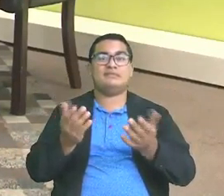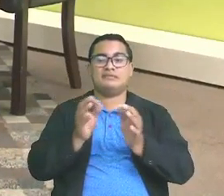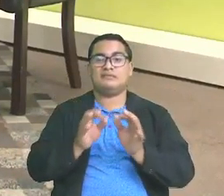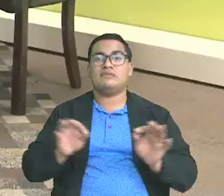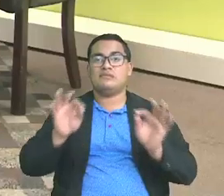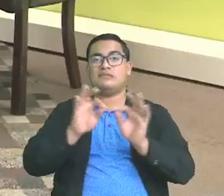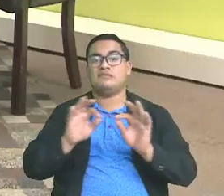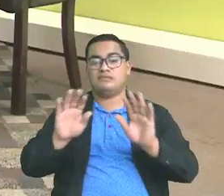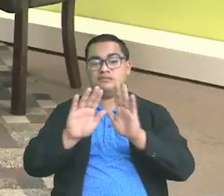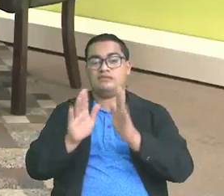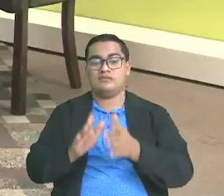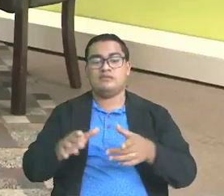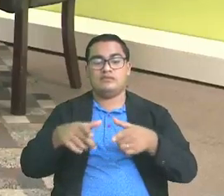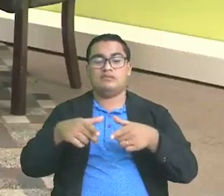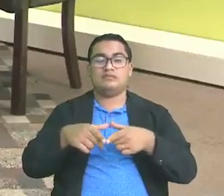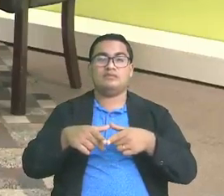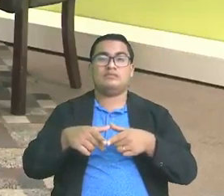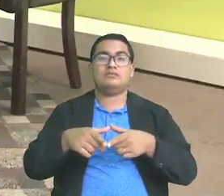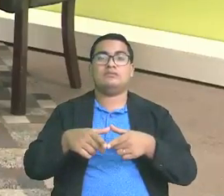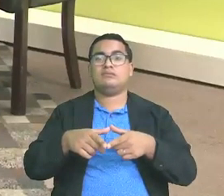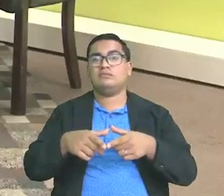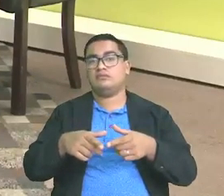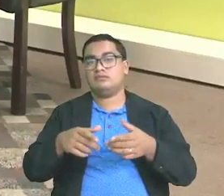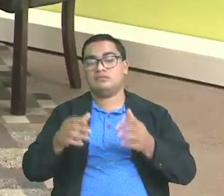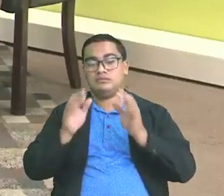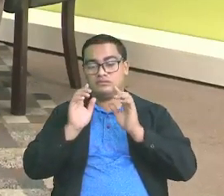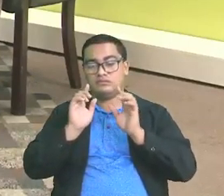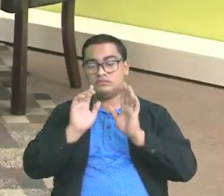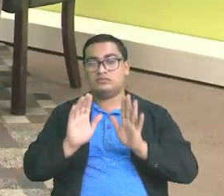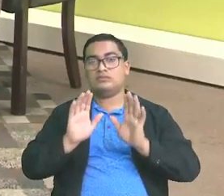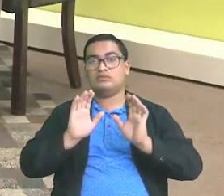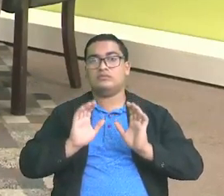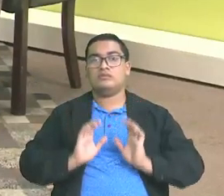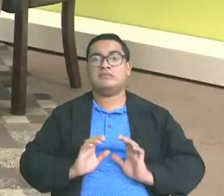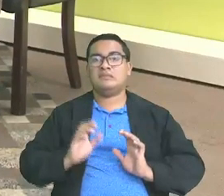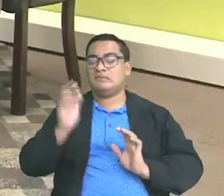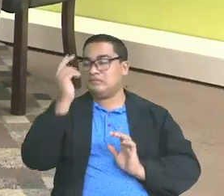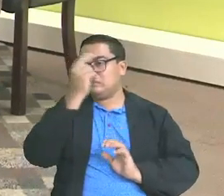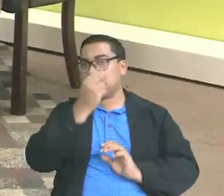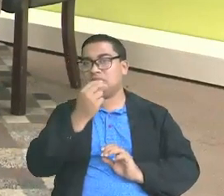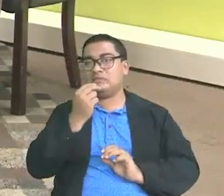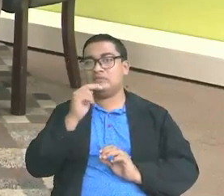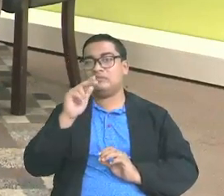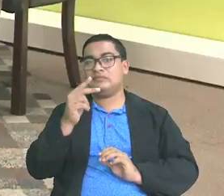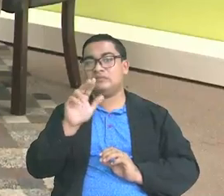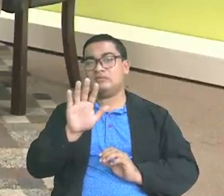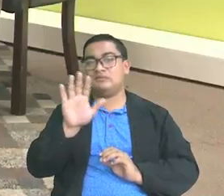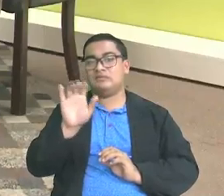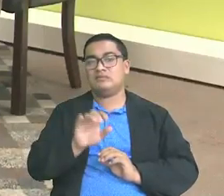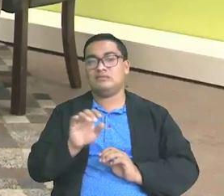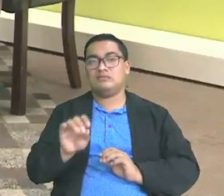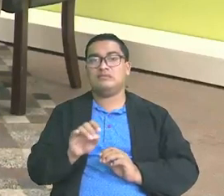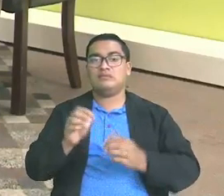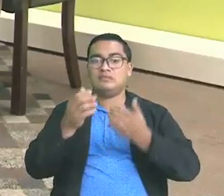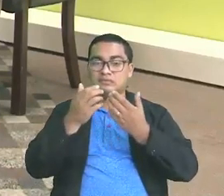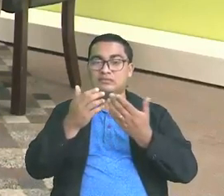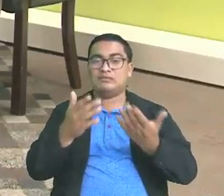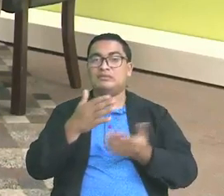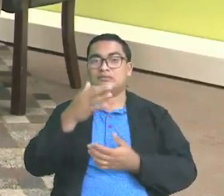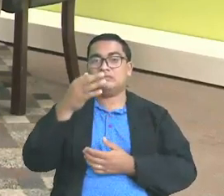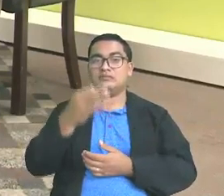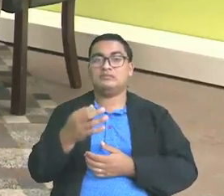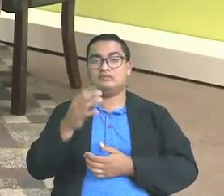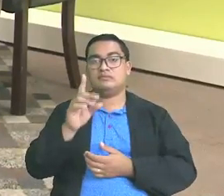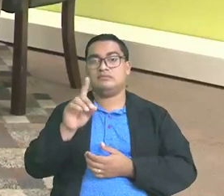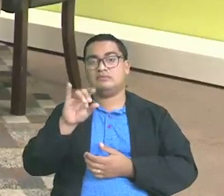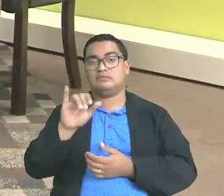volumen. Exactamente. Siempre muy importante la exploración física, el interrogatorio. Eso nos da el 85% del diagnóstico, aunque sea algo